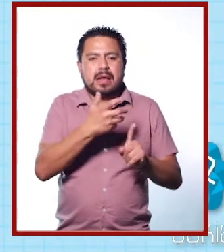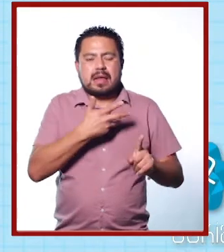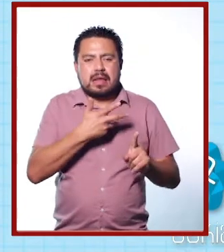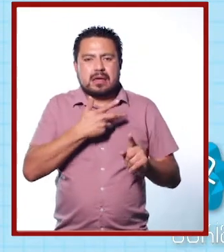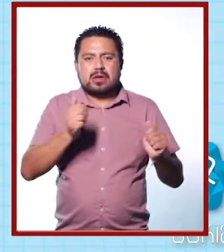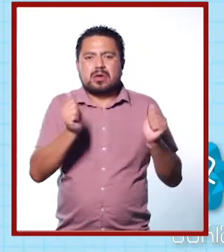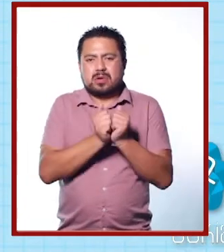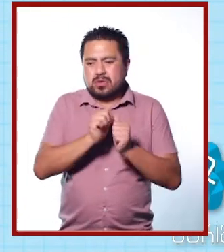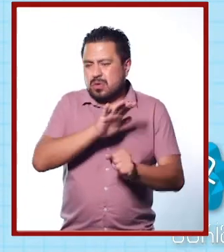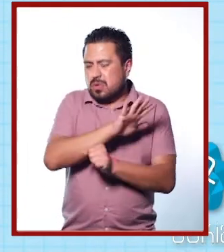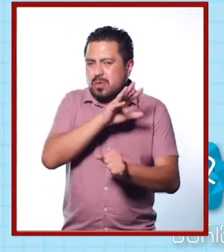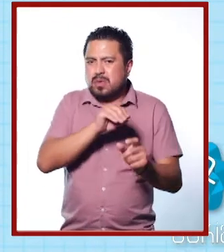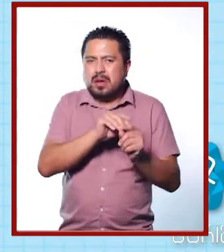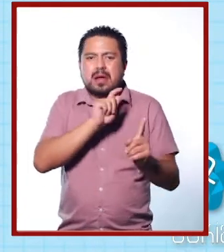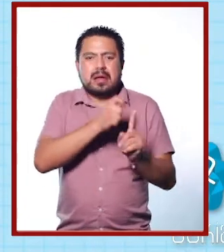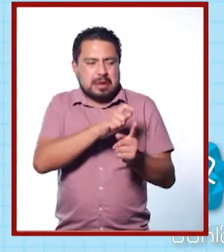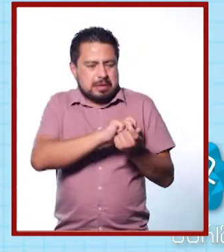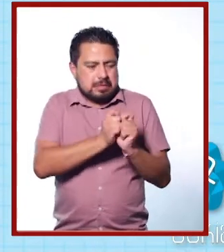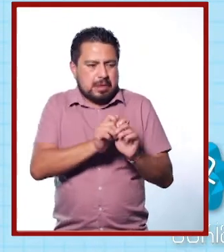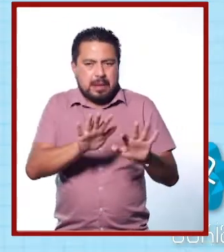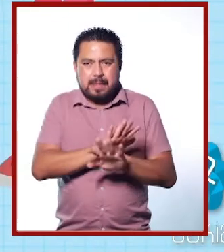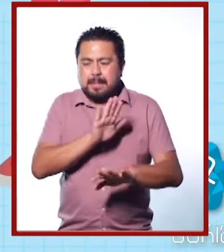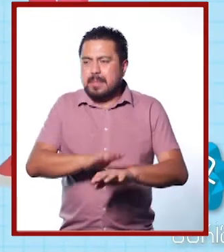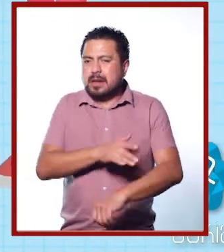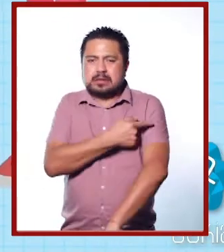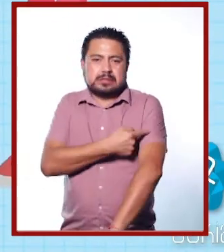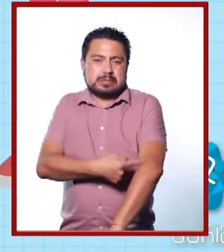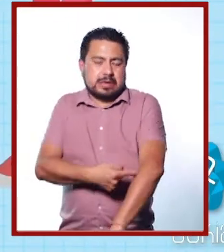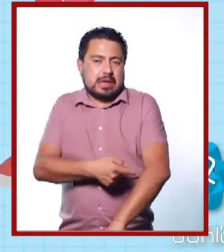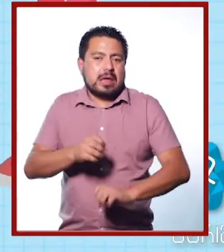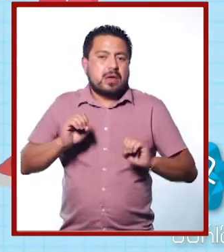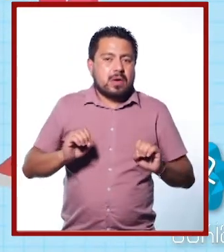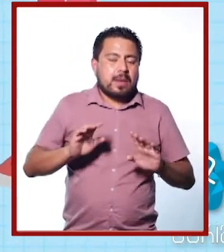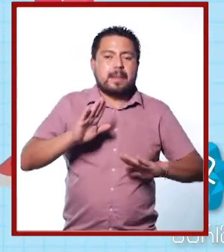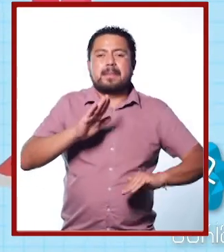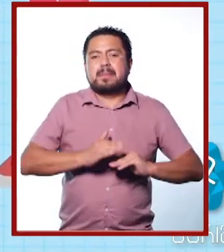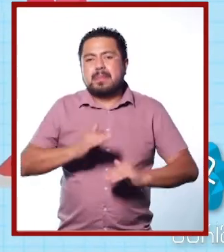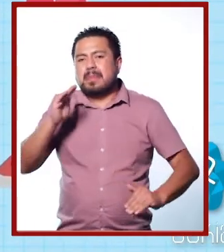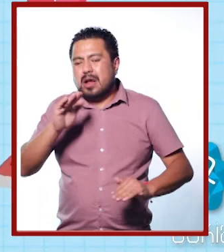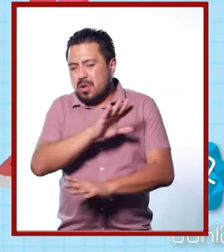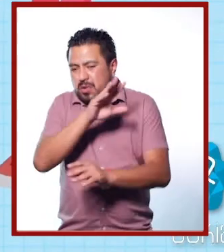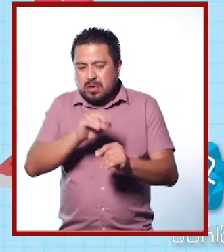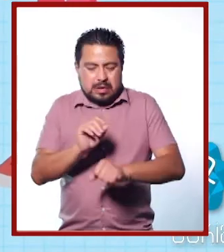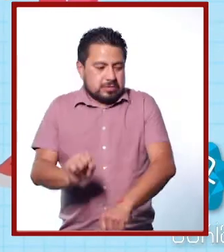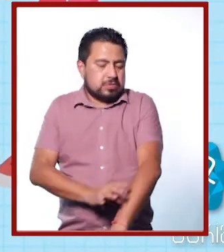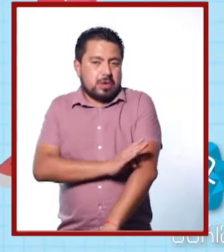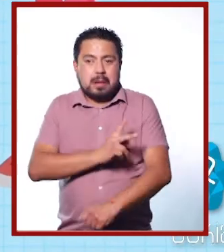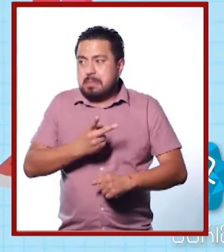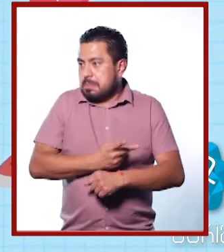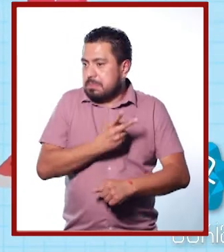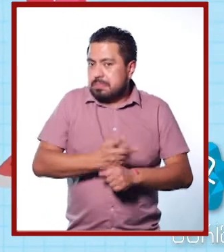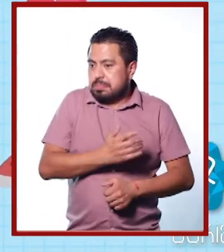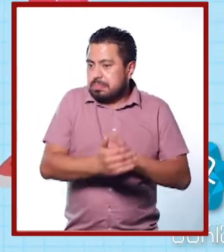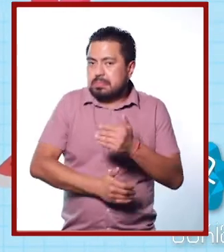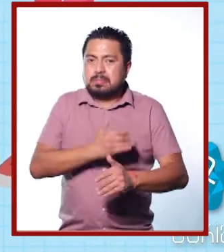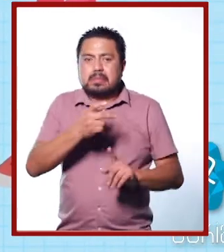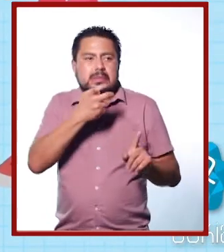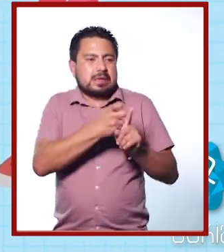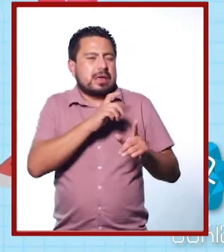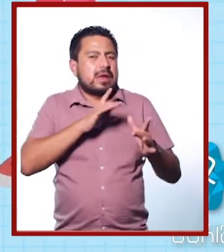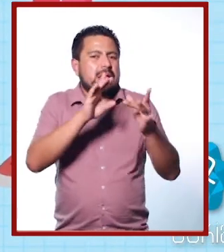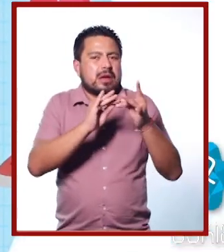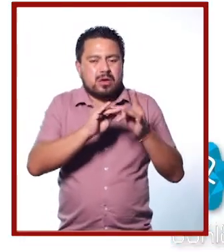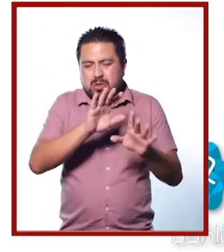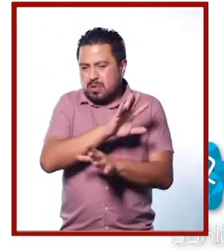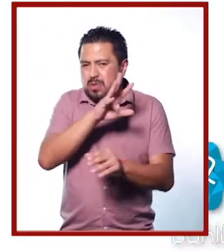tienes, ¿no? Tus extremidades que a lo mejor se volvieron mucho más largas, más toda la parte emocional que te está pasando, y ahí